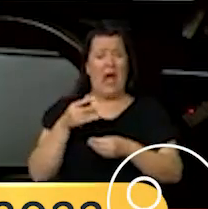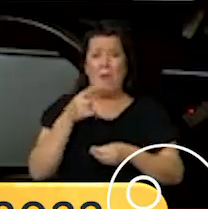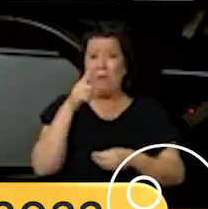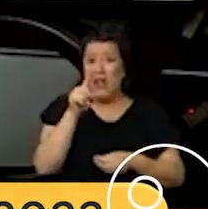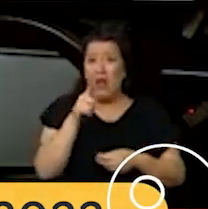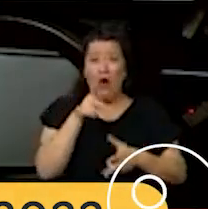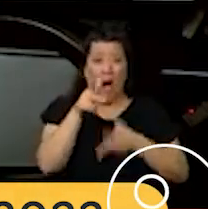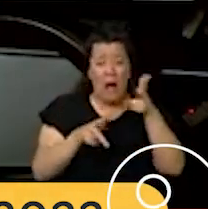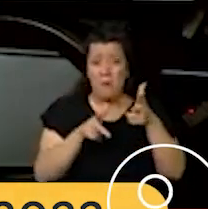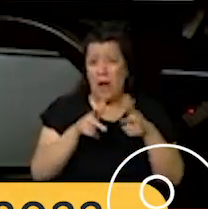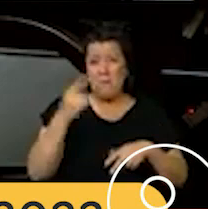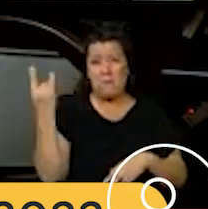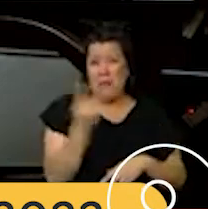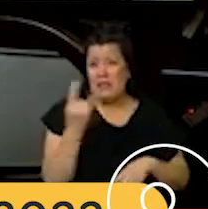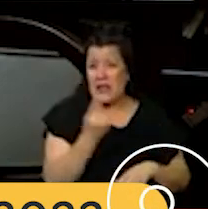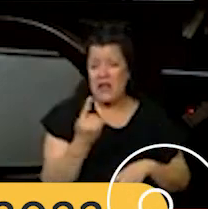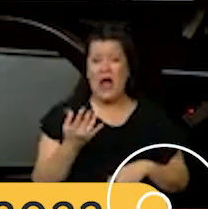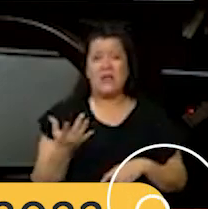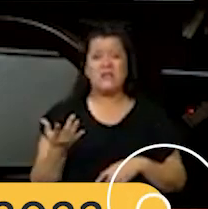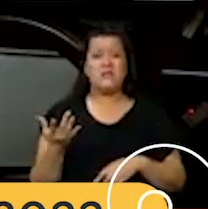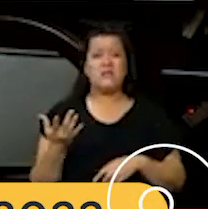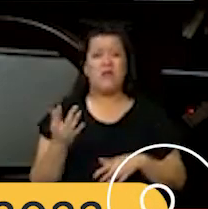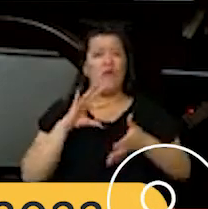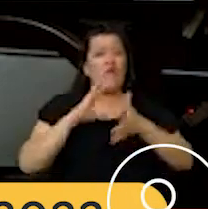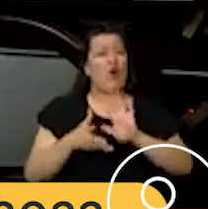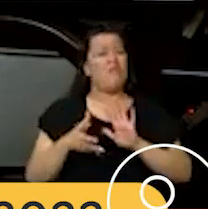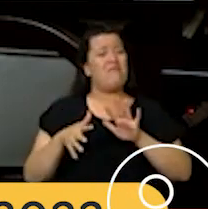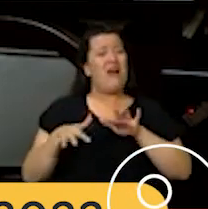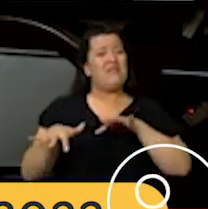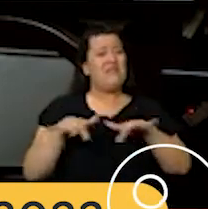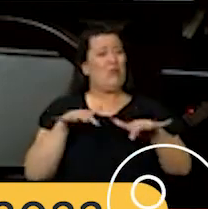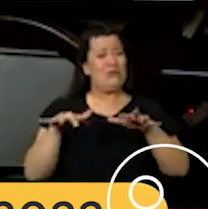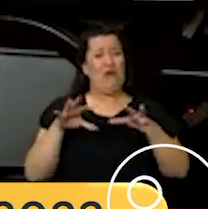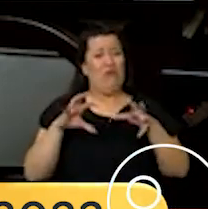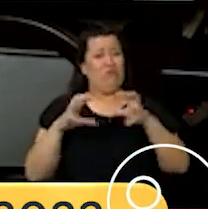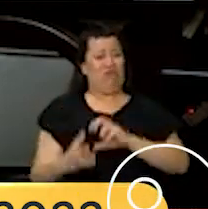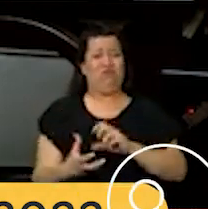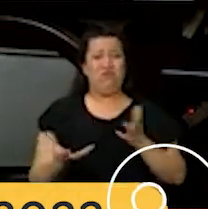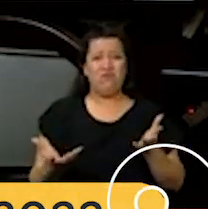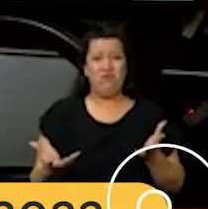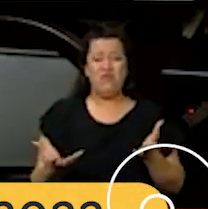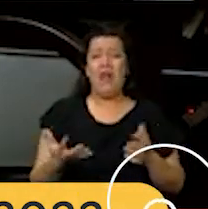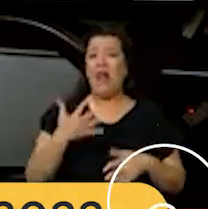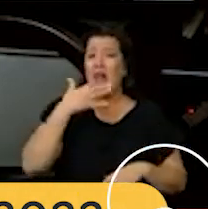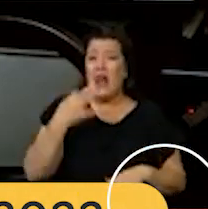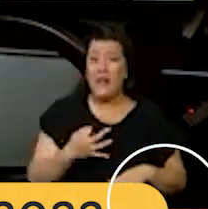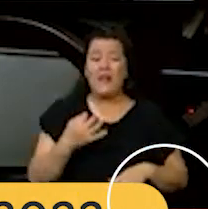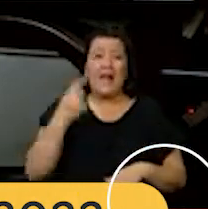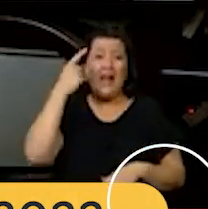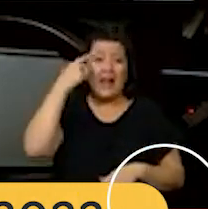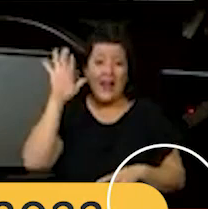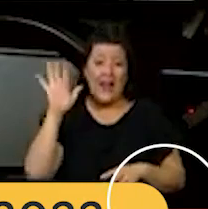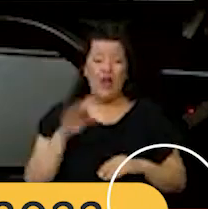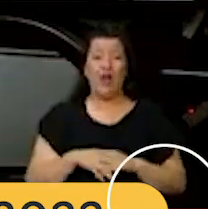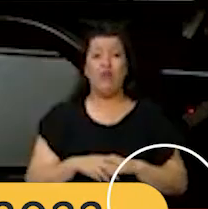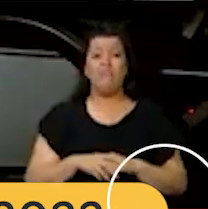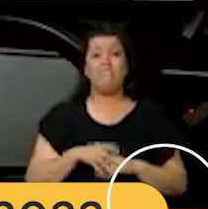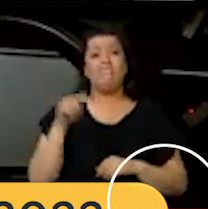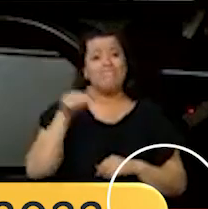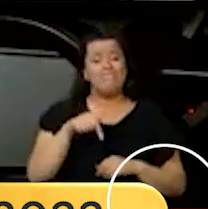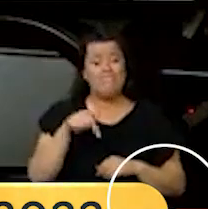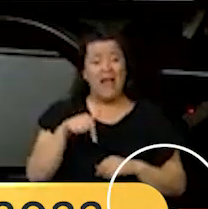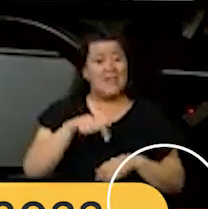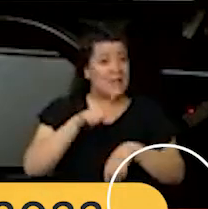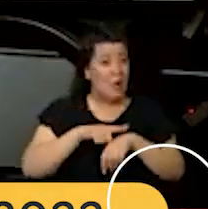mintiendo, tratando de poner una mala situación. Y la verdad que creo que en esta y en